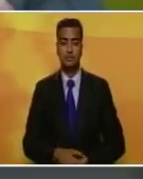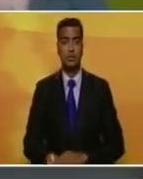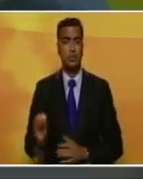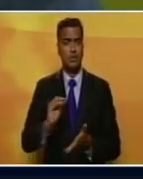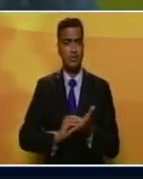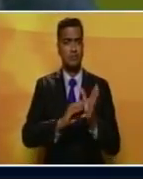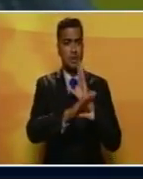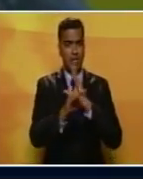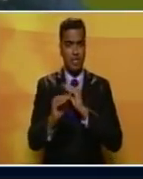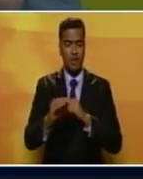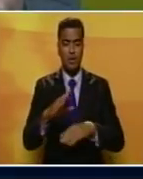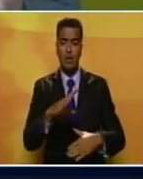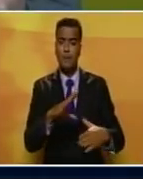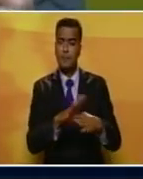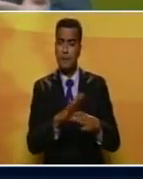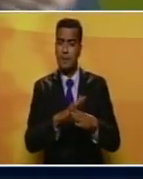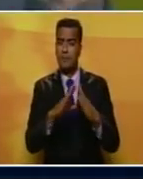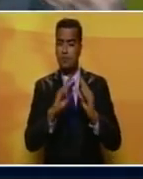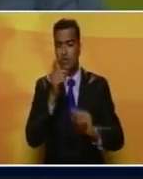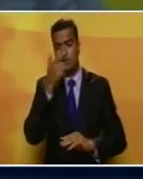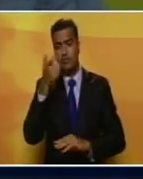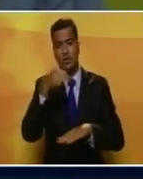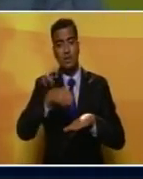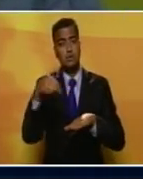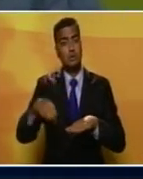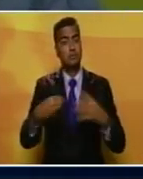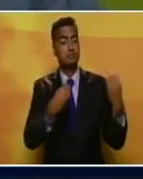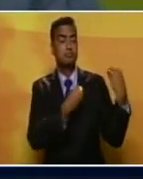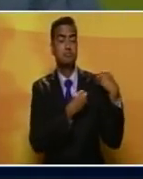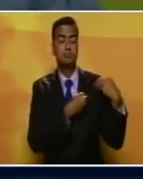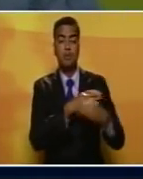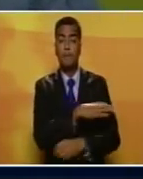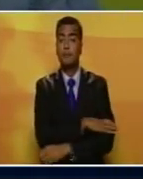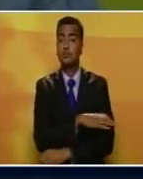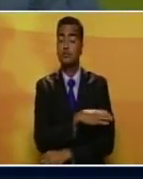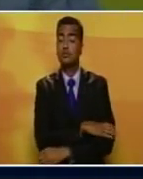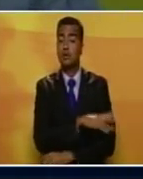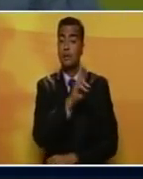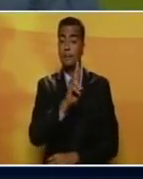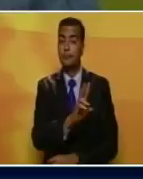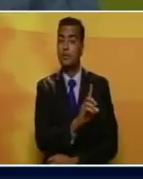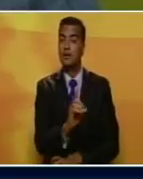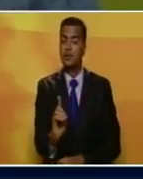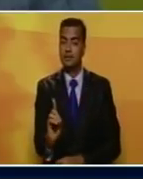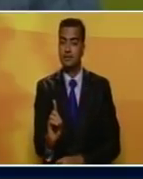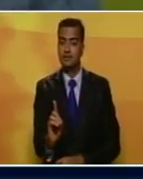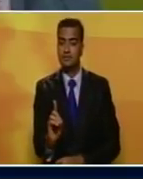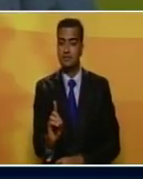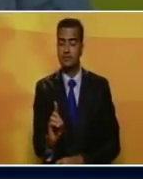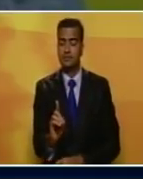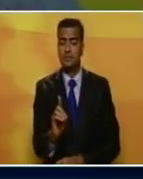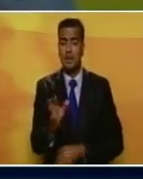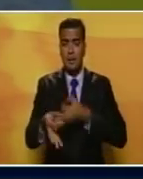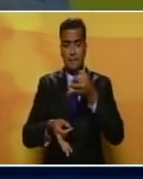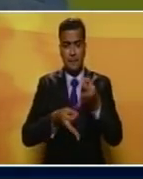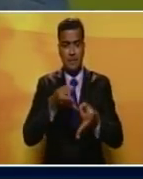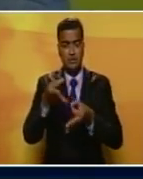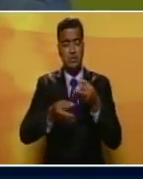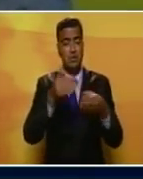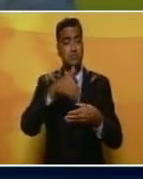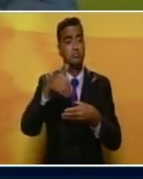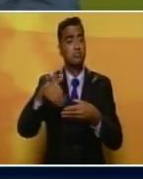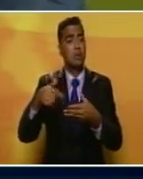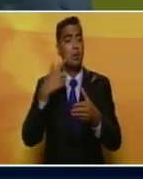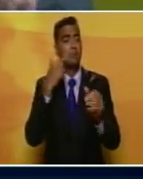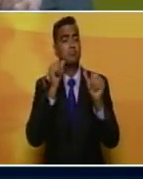Julio Chávez aseguró que la vía para dirimir los conflictos políticos de manera pacífica es a través de un proceso electoral, lo que a su juicio